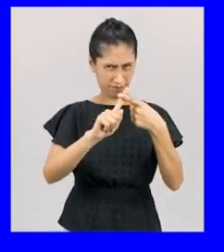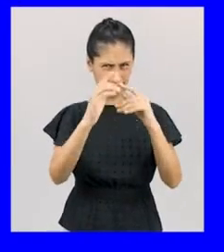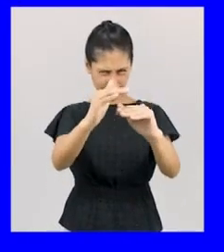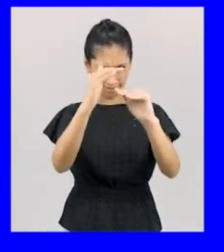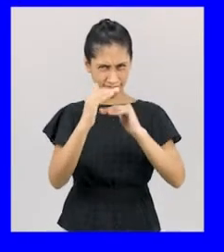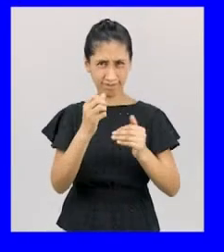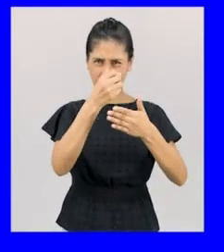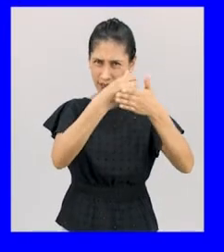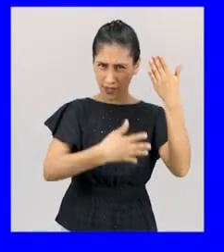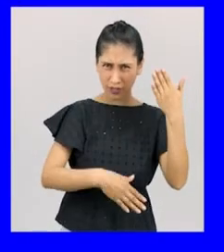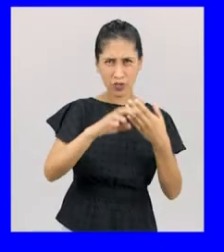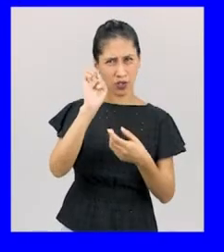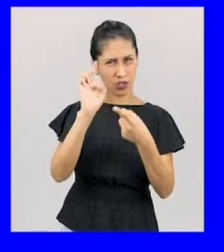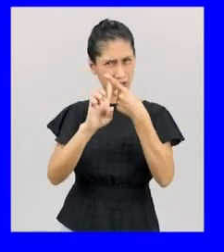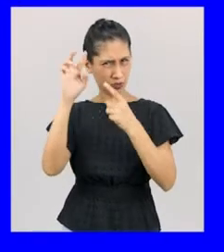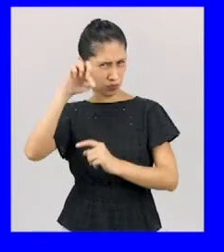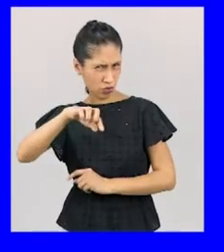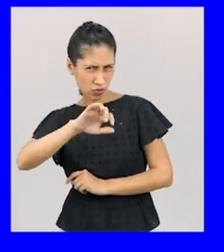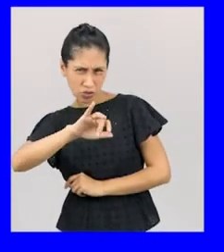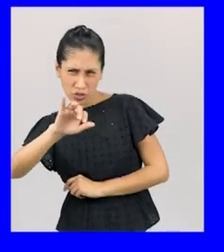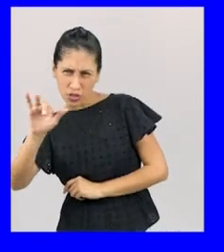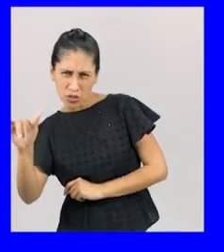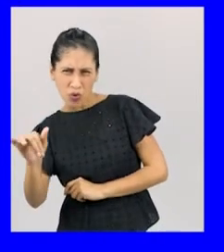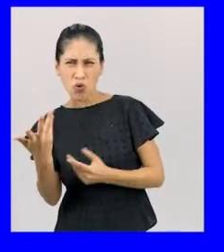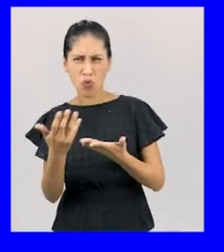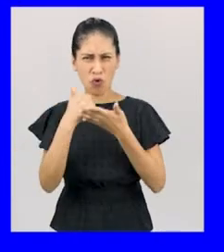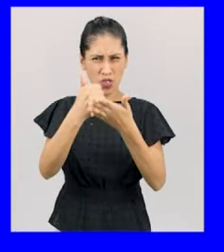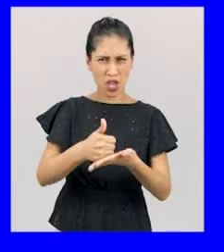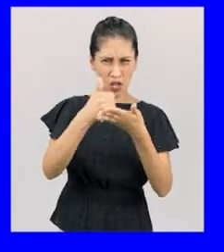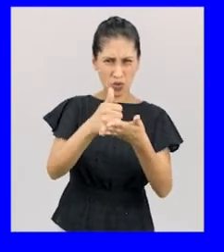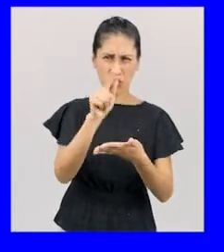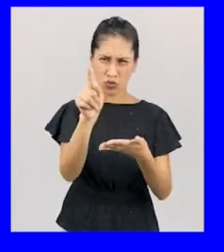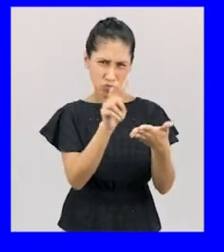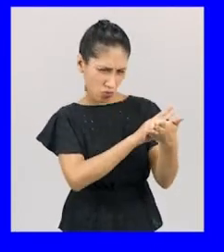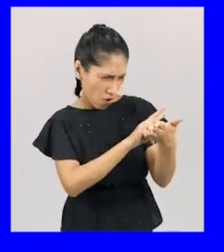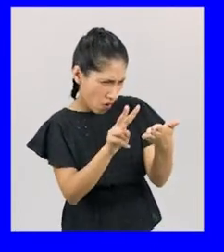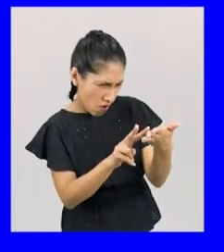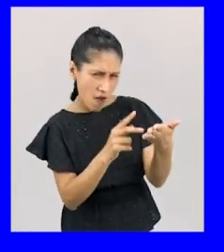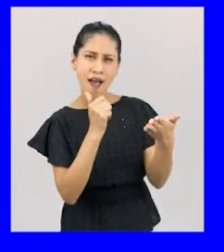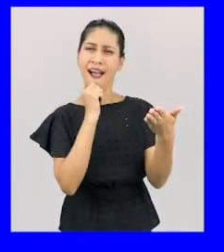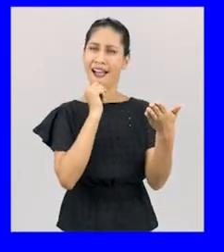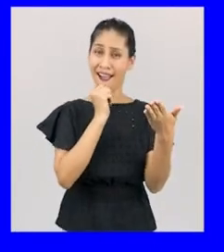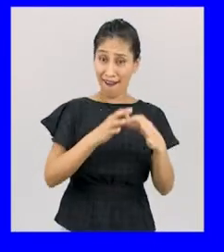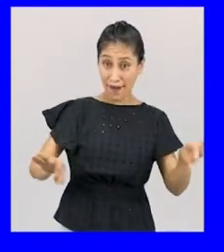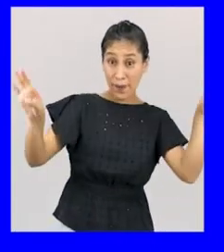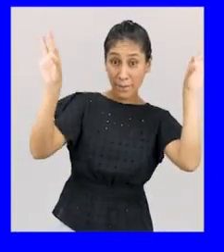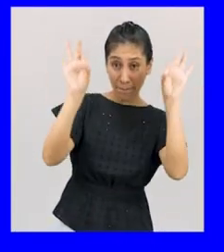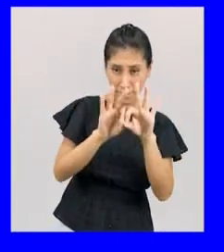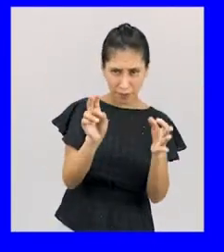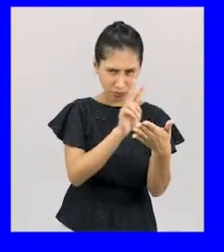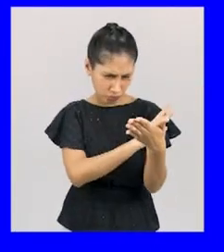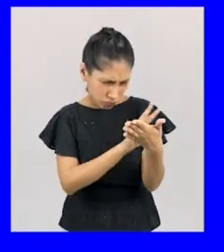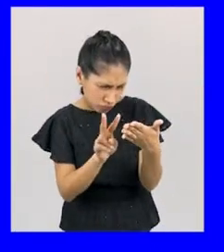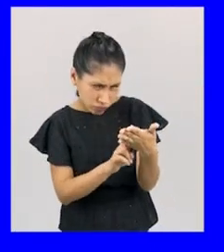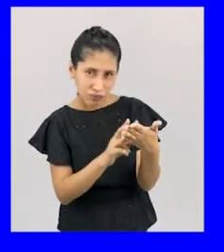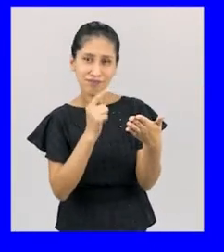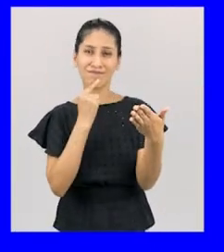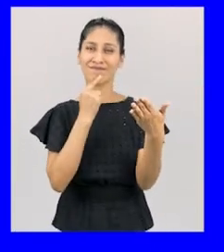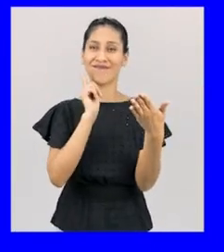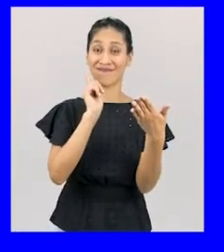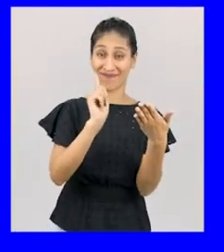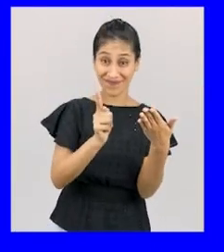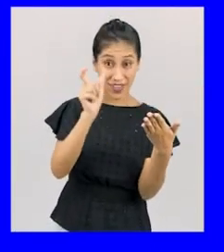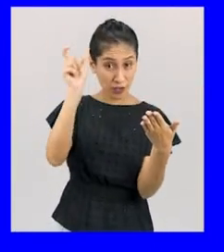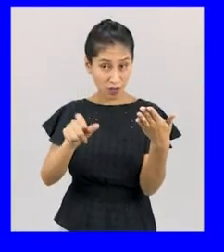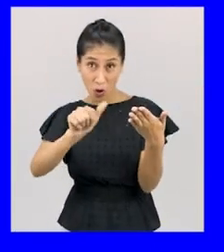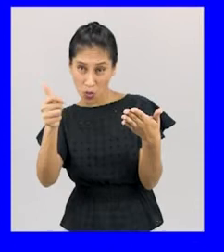un texto formal que se utiliza para presentar una hipótesis, teoría o un tema de interés. Se expone de tal manera que el lector lo comprenda